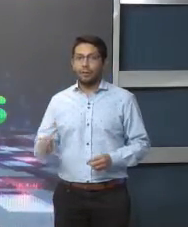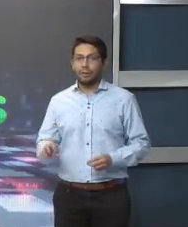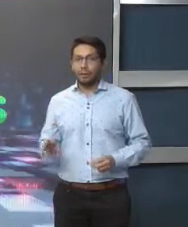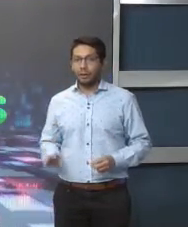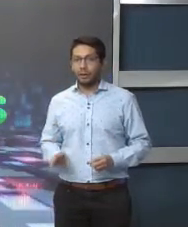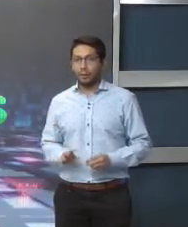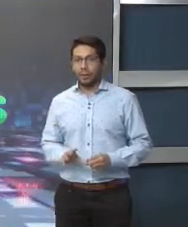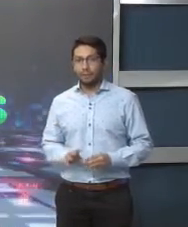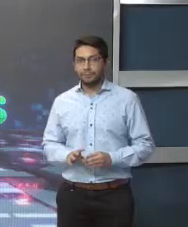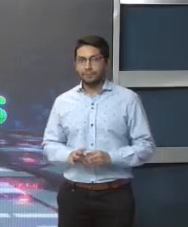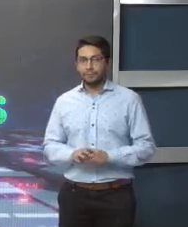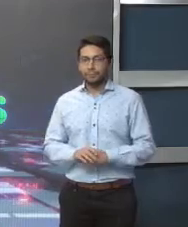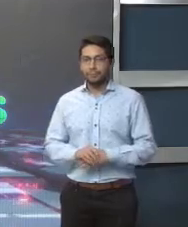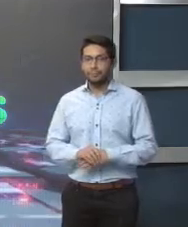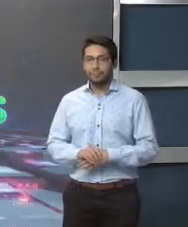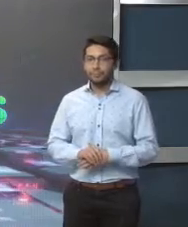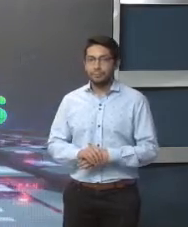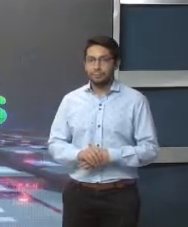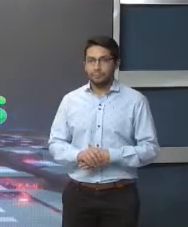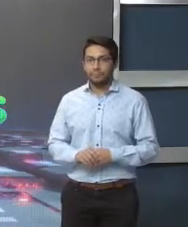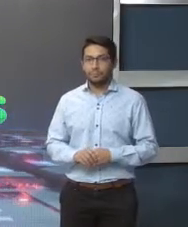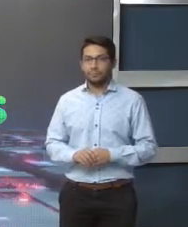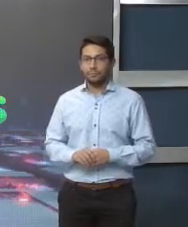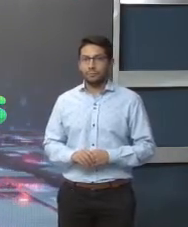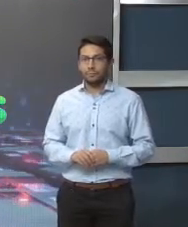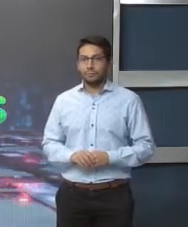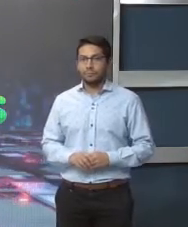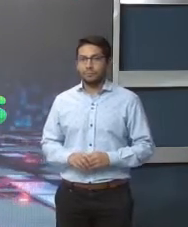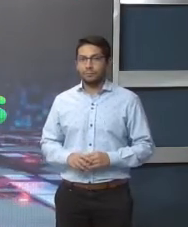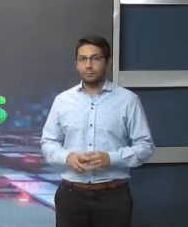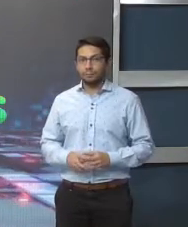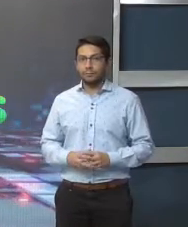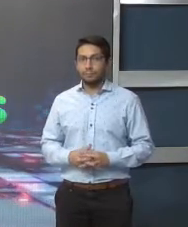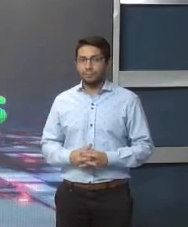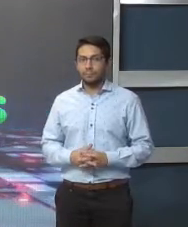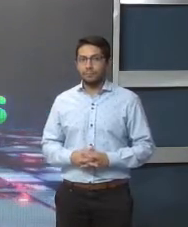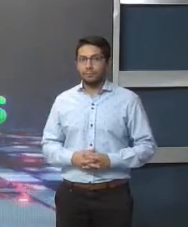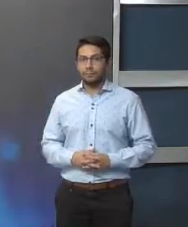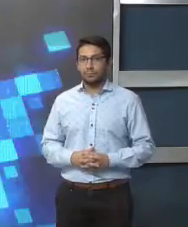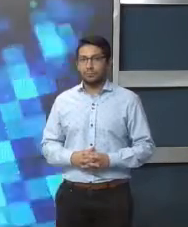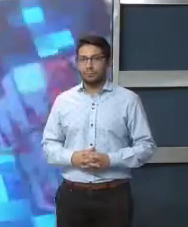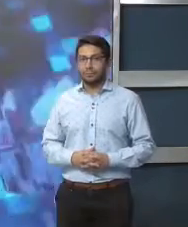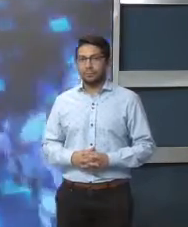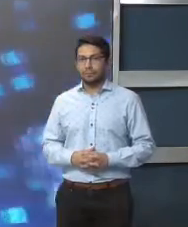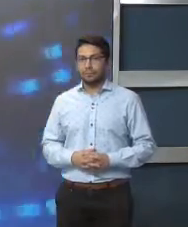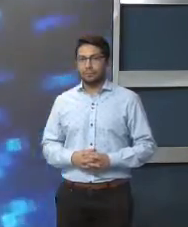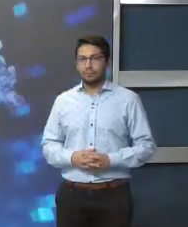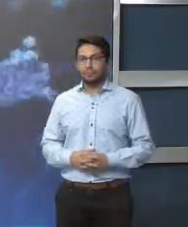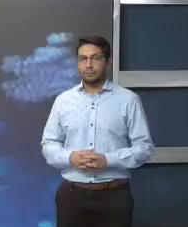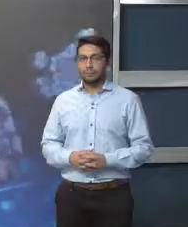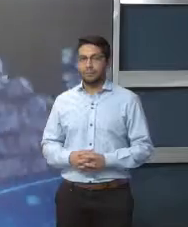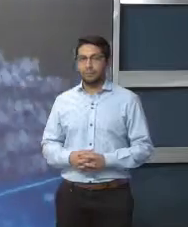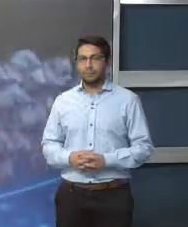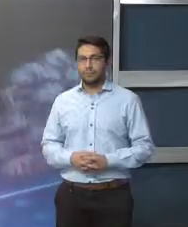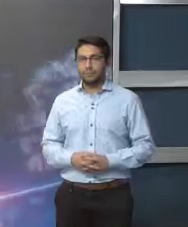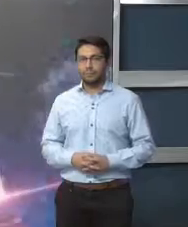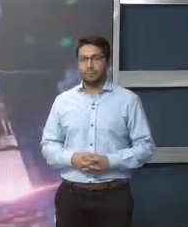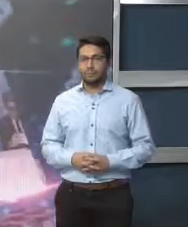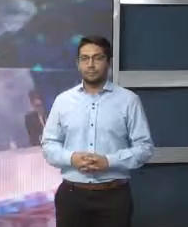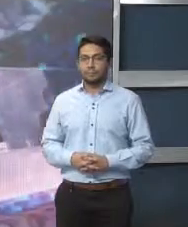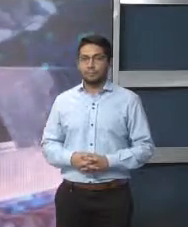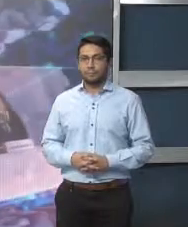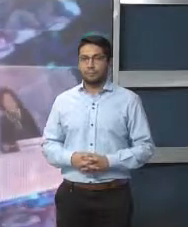con los directivos de cada escuela. Exactamente. A través de las páginas web, a través del contacto virtual,